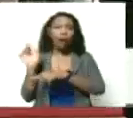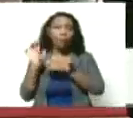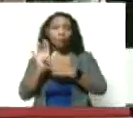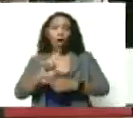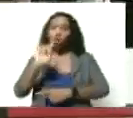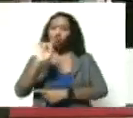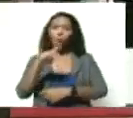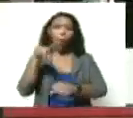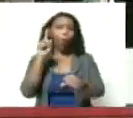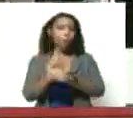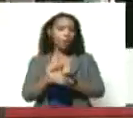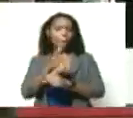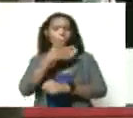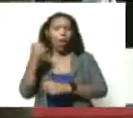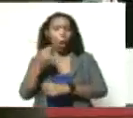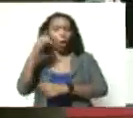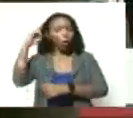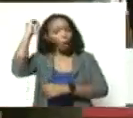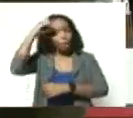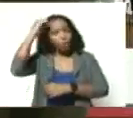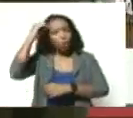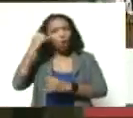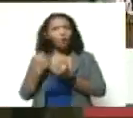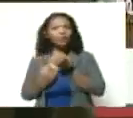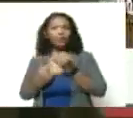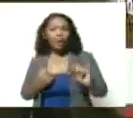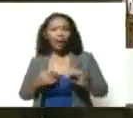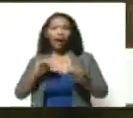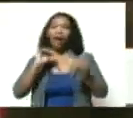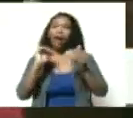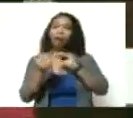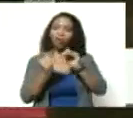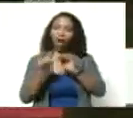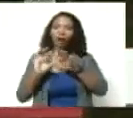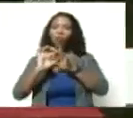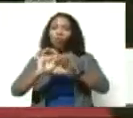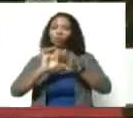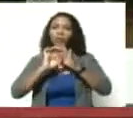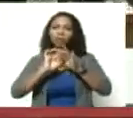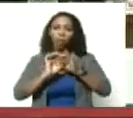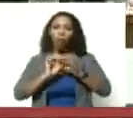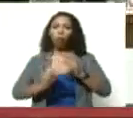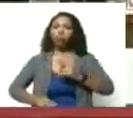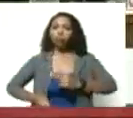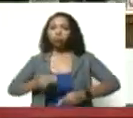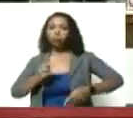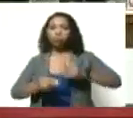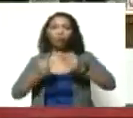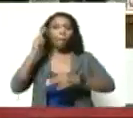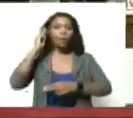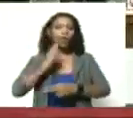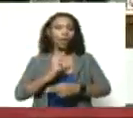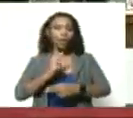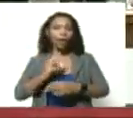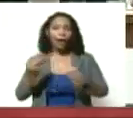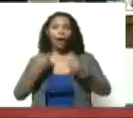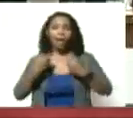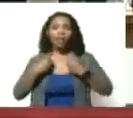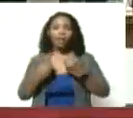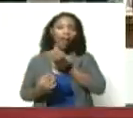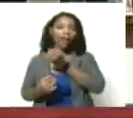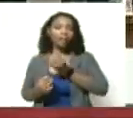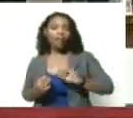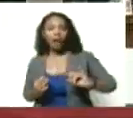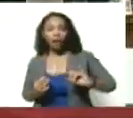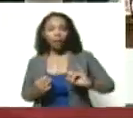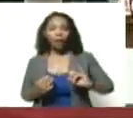solo el mejor cronista, sino una izquierda ética, unitaria, constructiva, bolivariana. Que viva la izquierda,